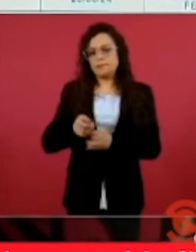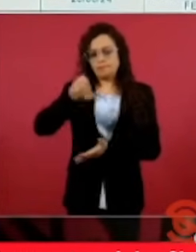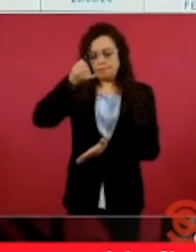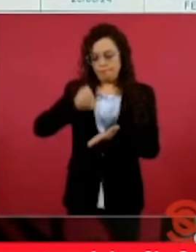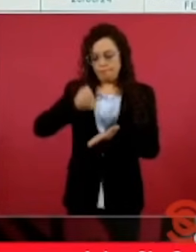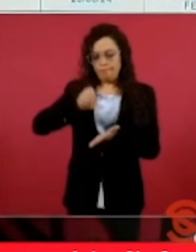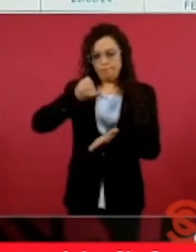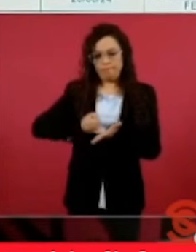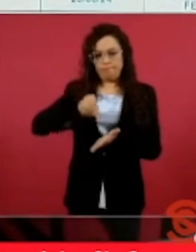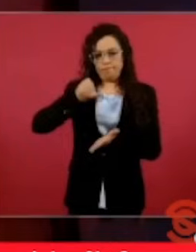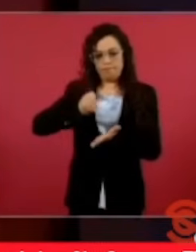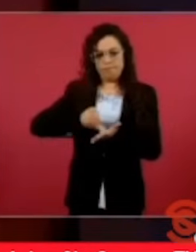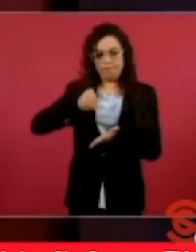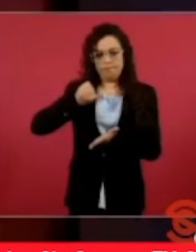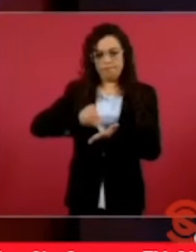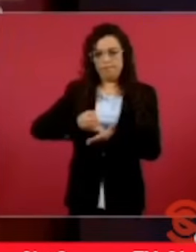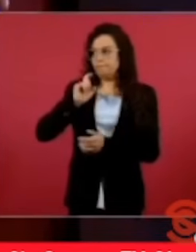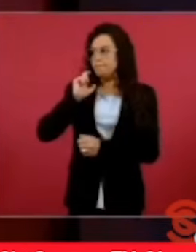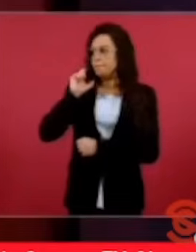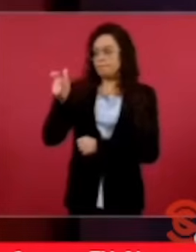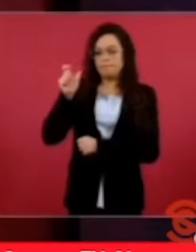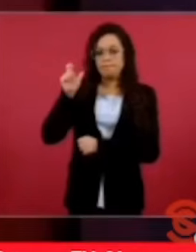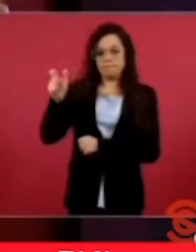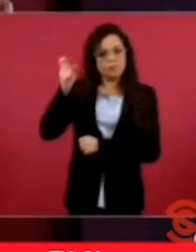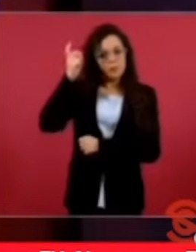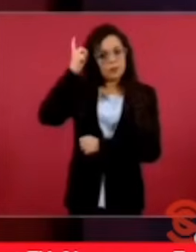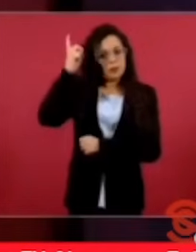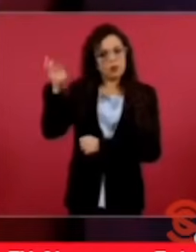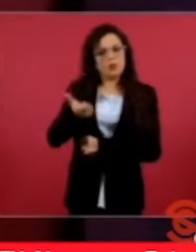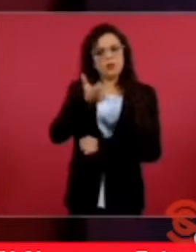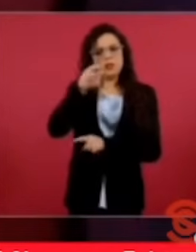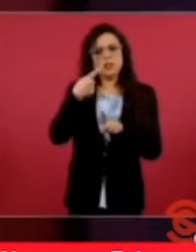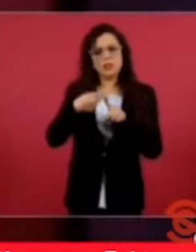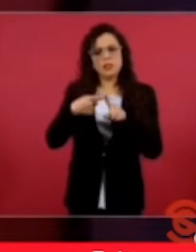pública esto es dinero del pueblo de